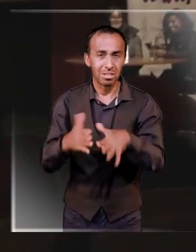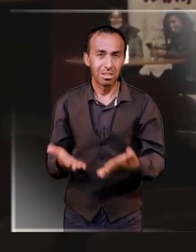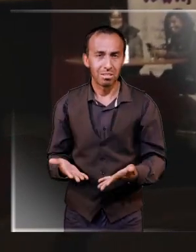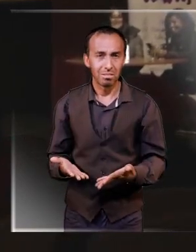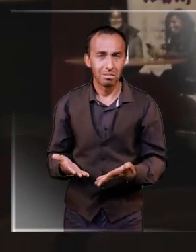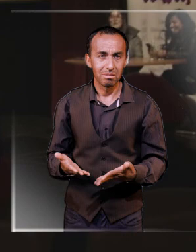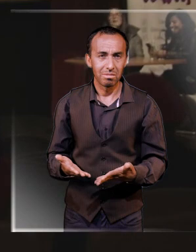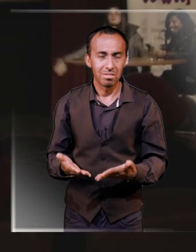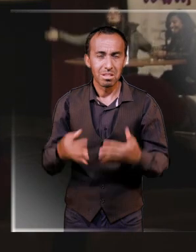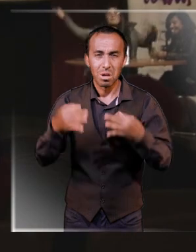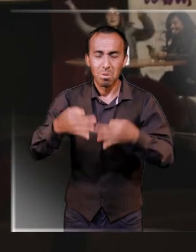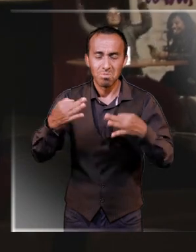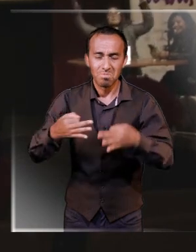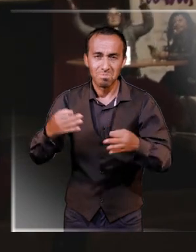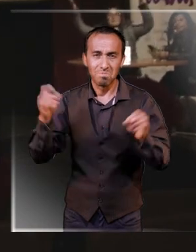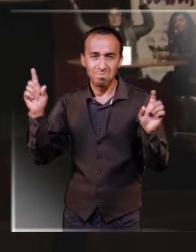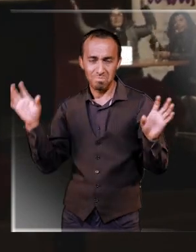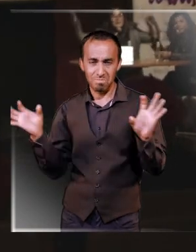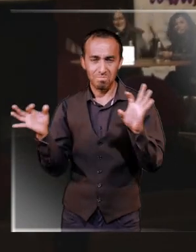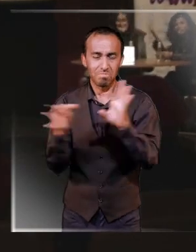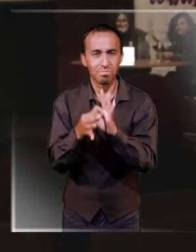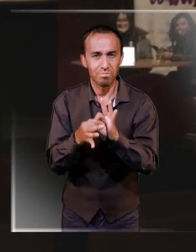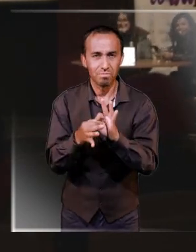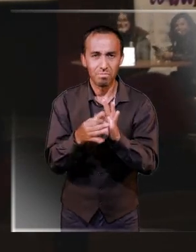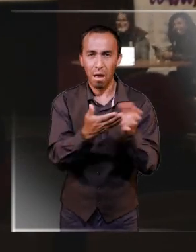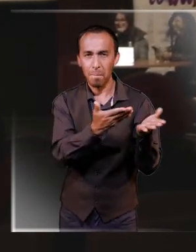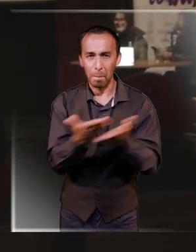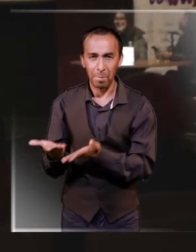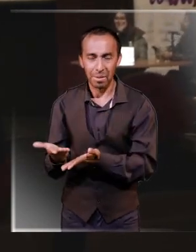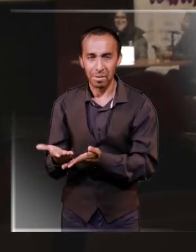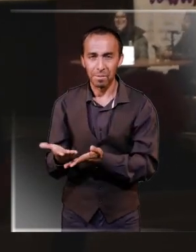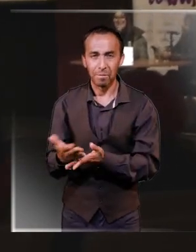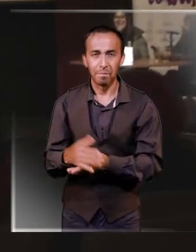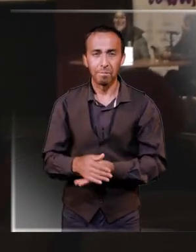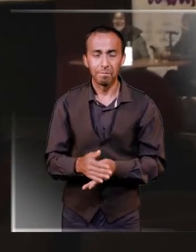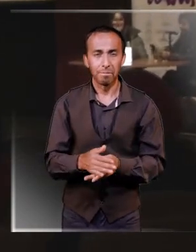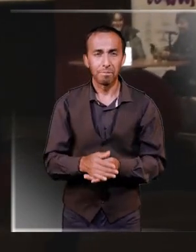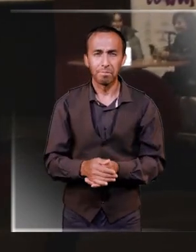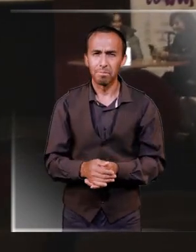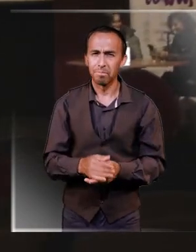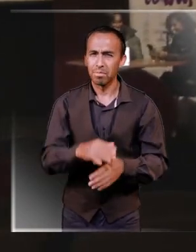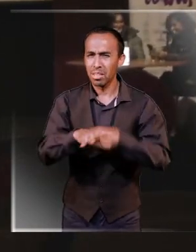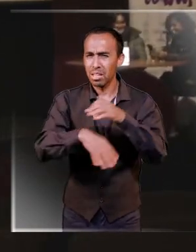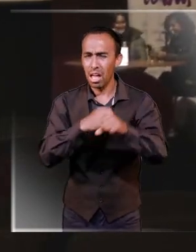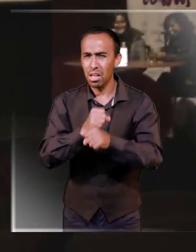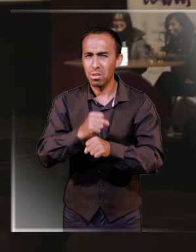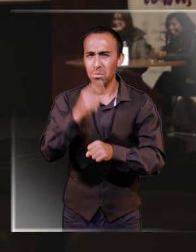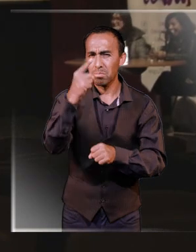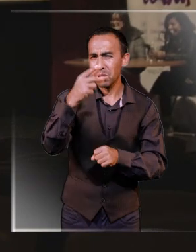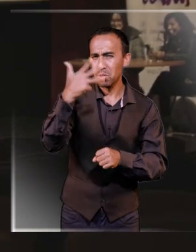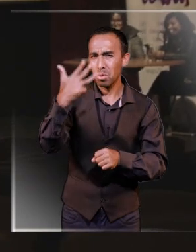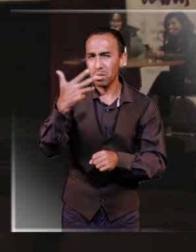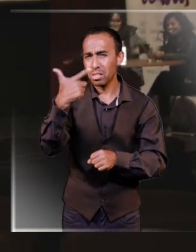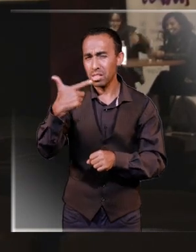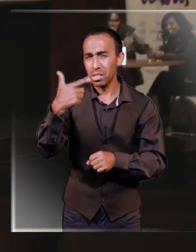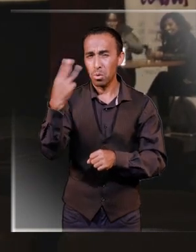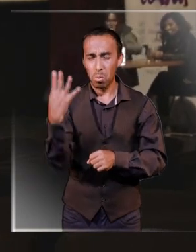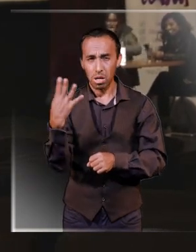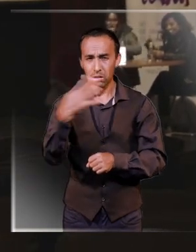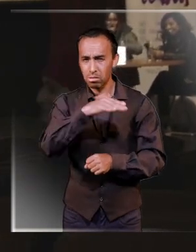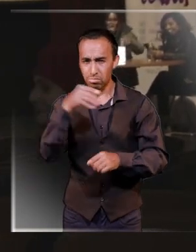por casualidad. Venía a limpiarlo, era su segunda opción, por favor. Bienvenido, Alejandro. En el